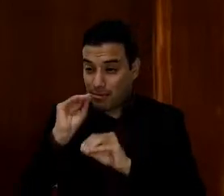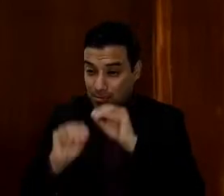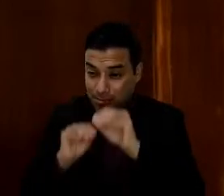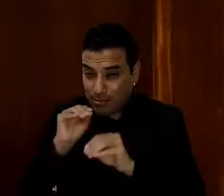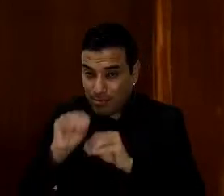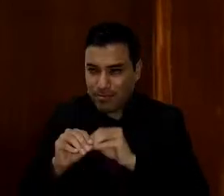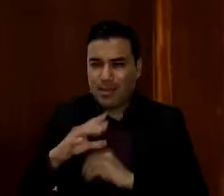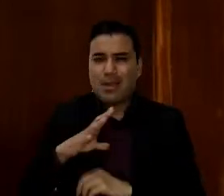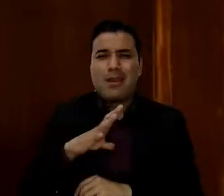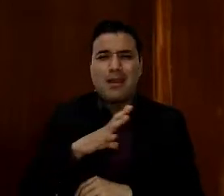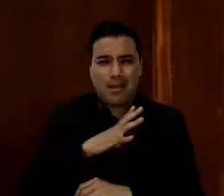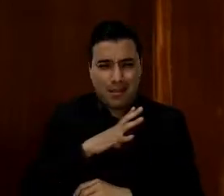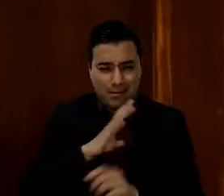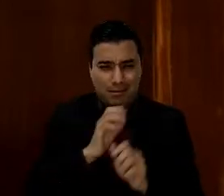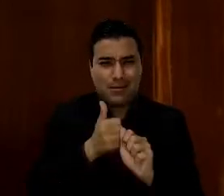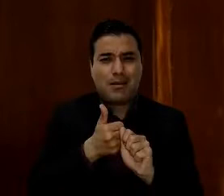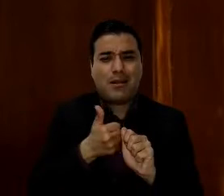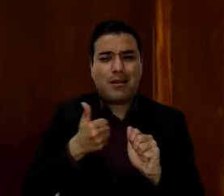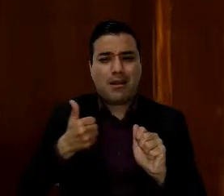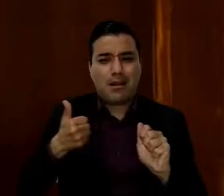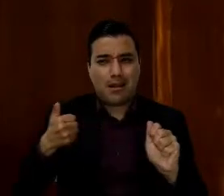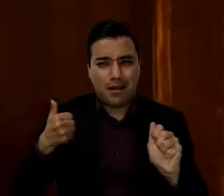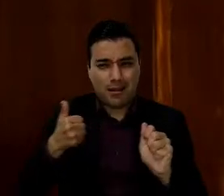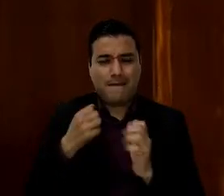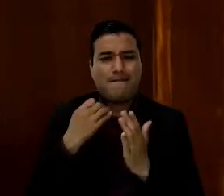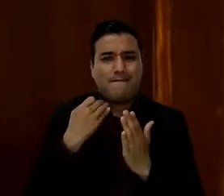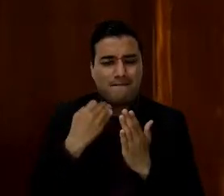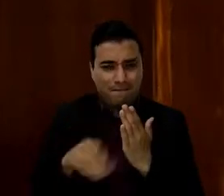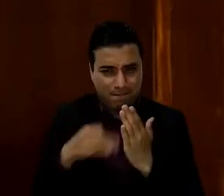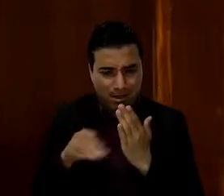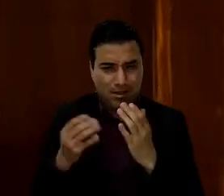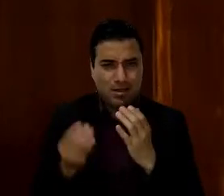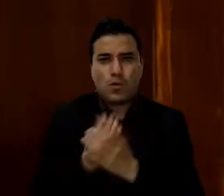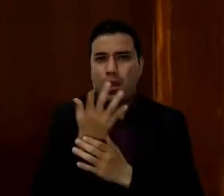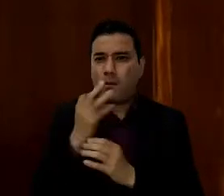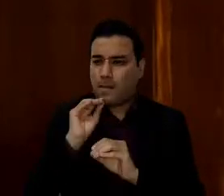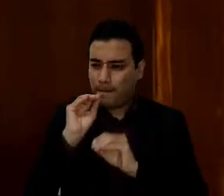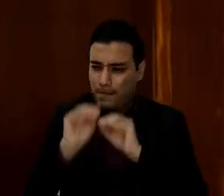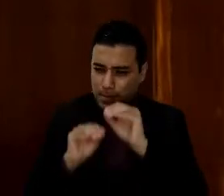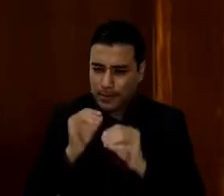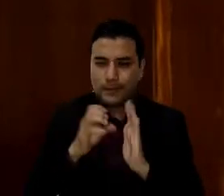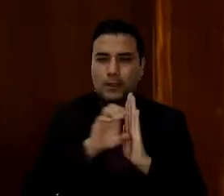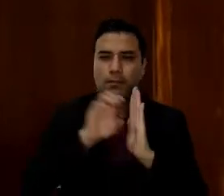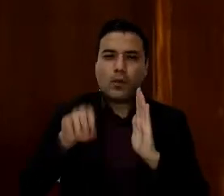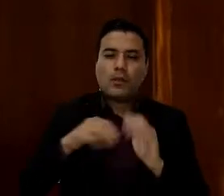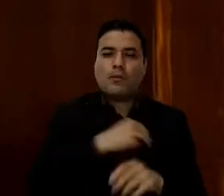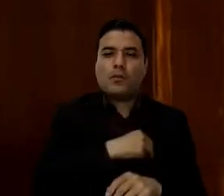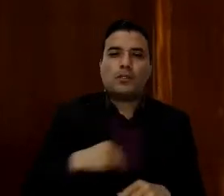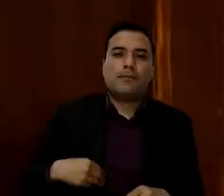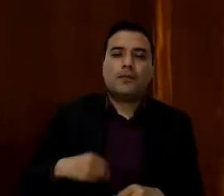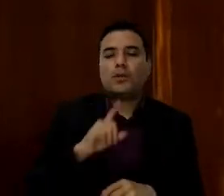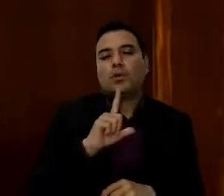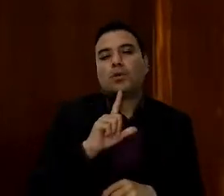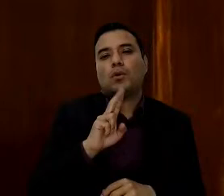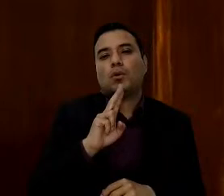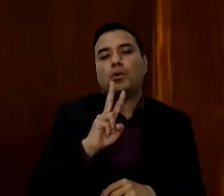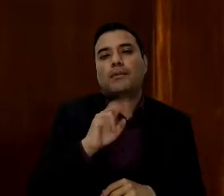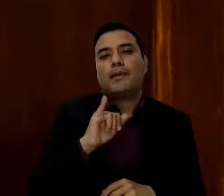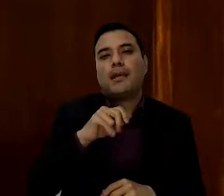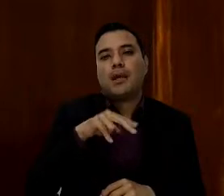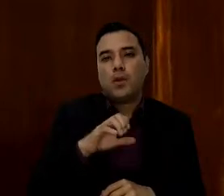con un desfaz importante de tiempo en su integración. Municipios como Lubianos y